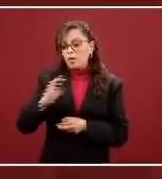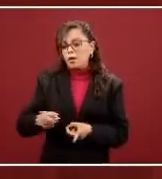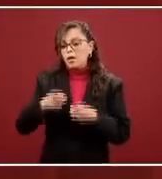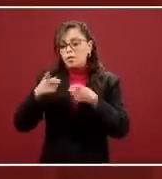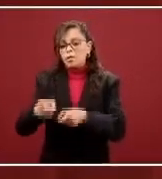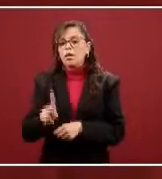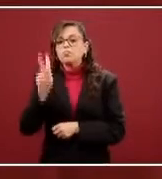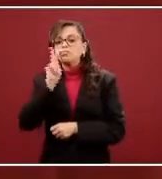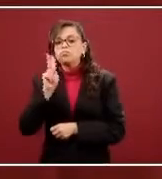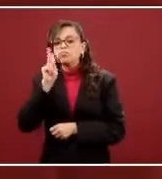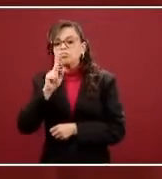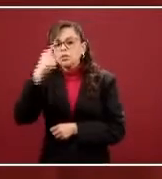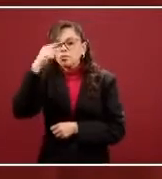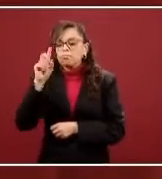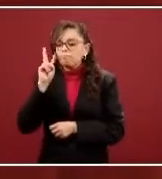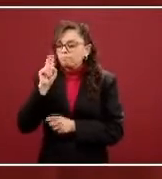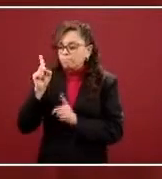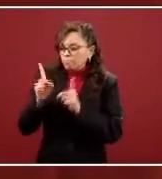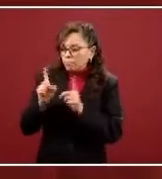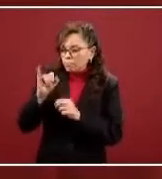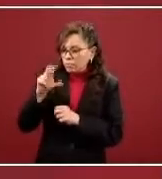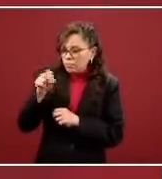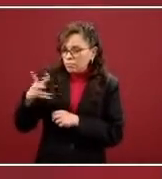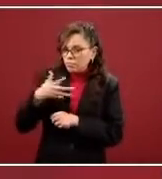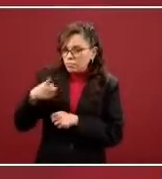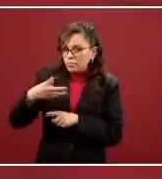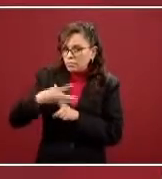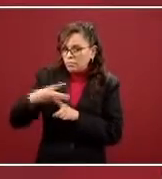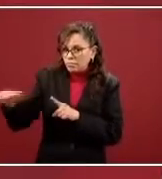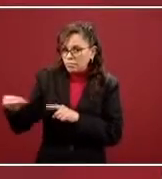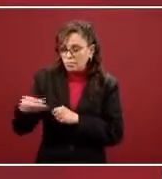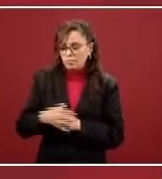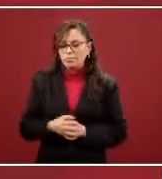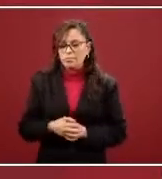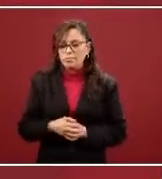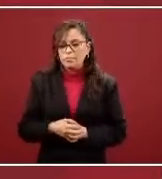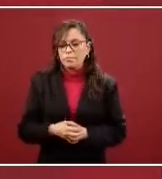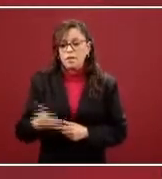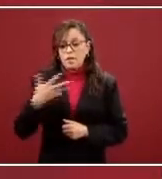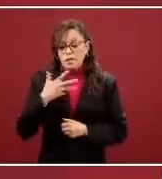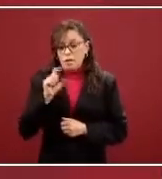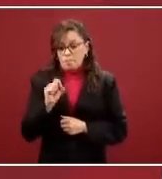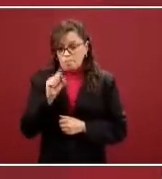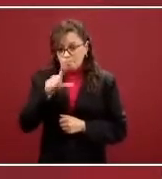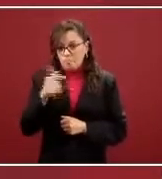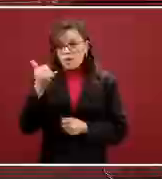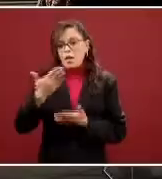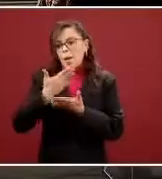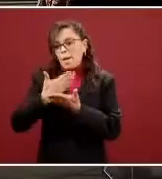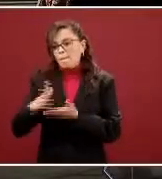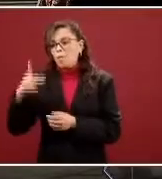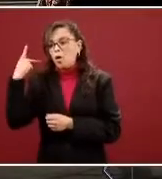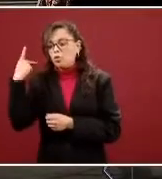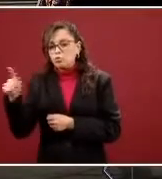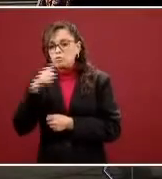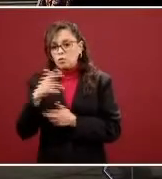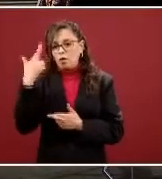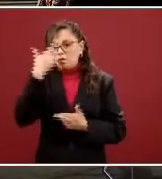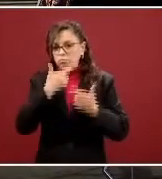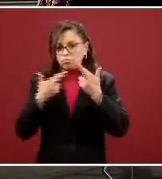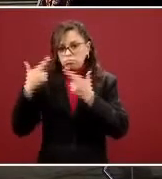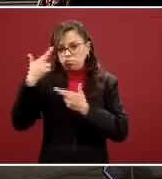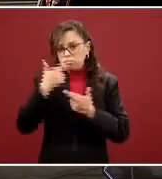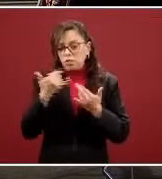sospechosa. Cuando se colocan las 27, además de sus controles y de sus reactivos, es